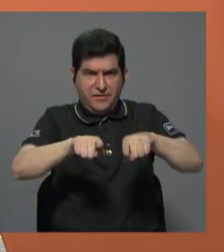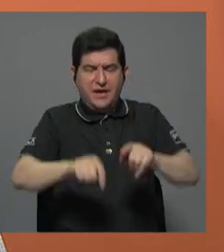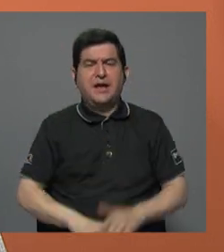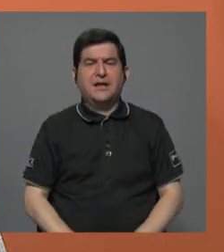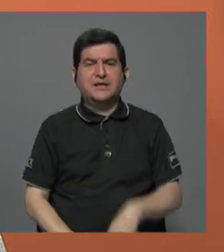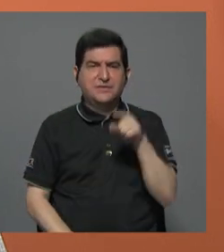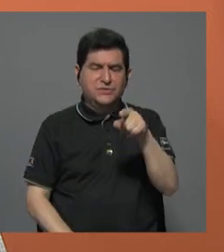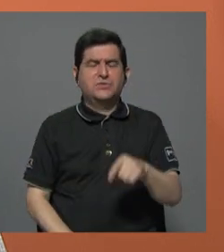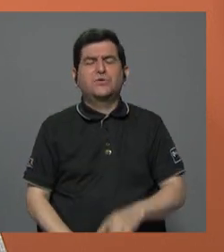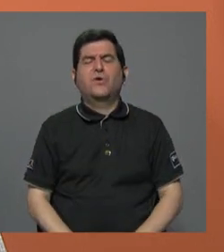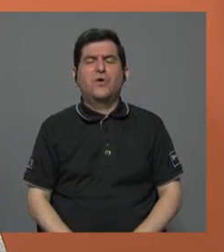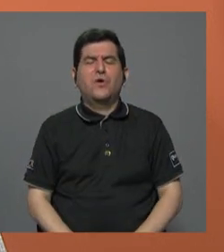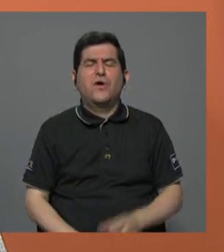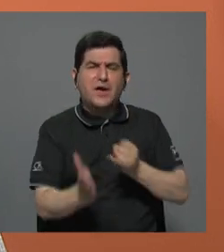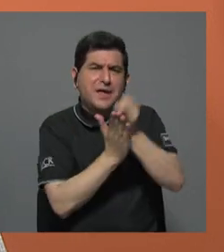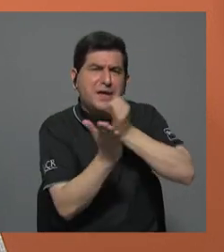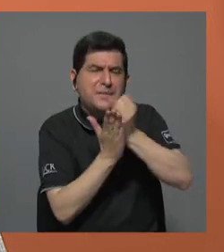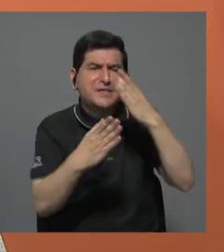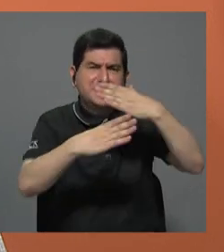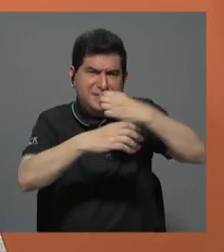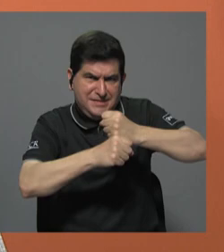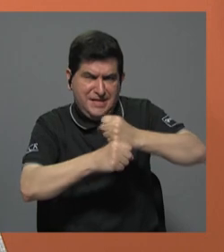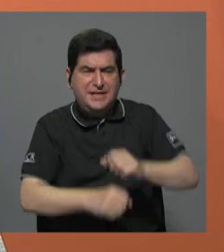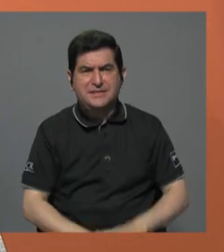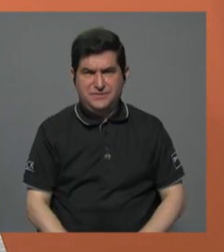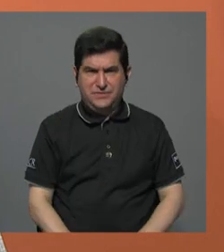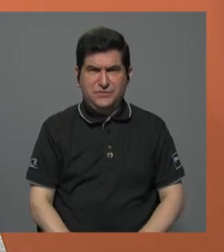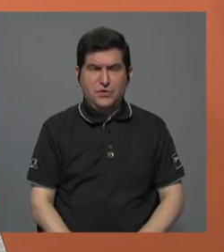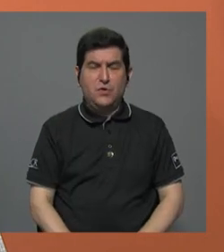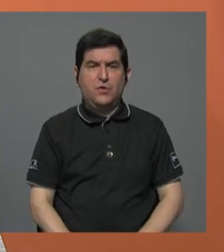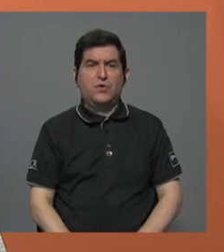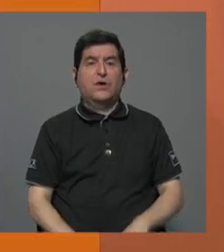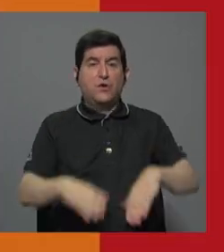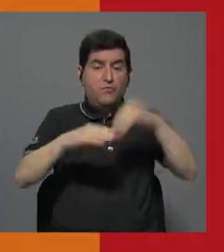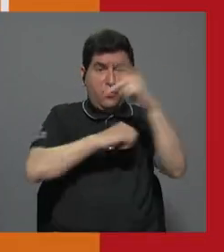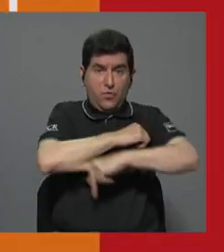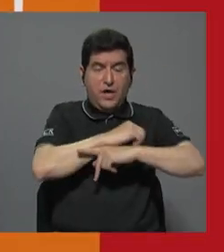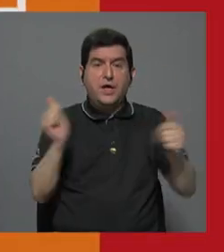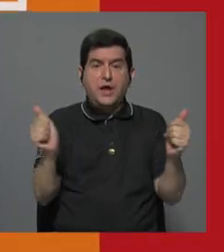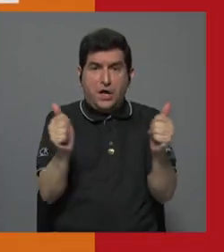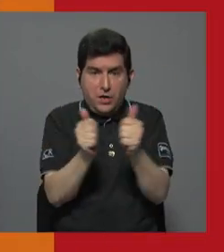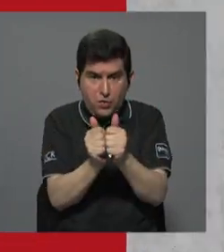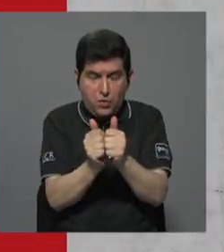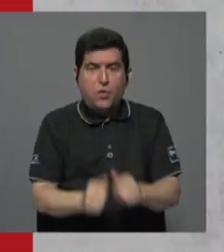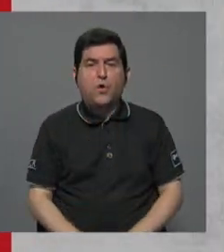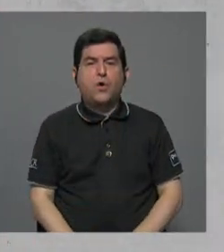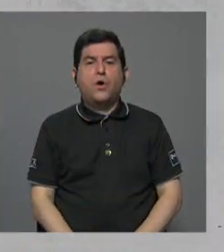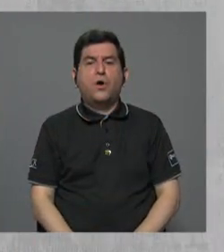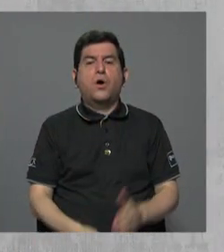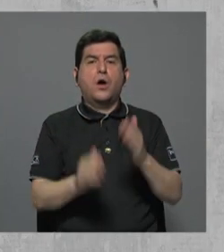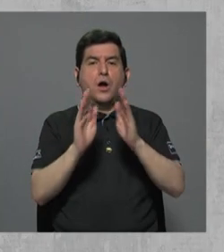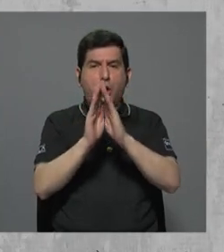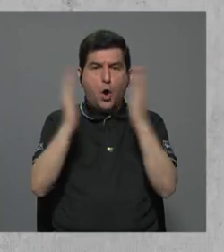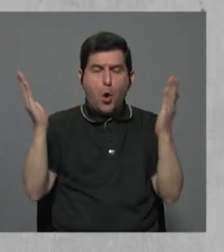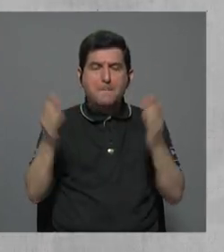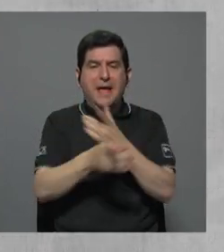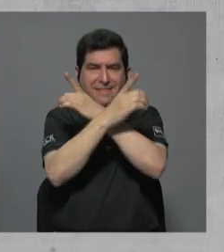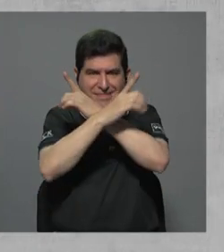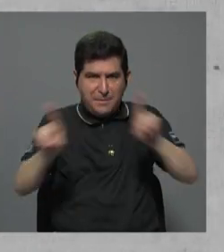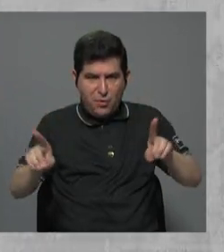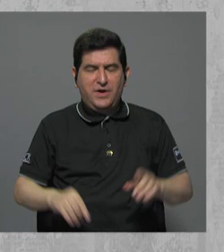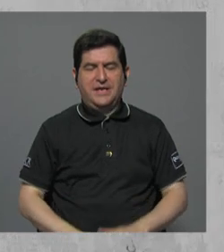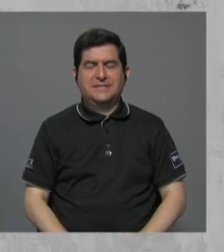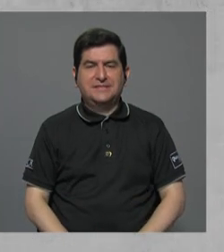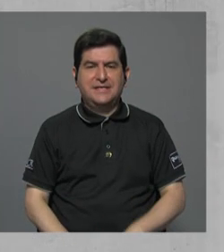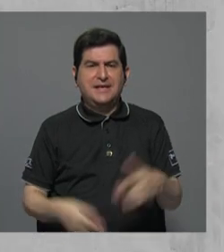interferencia y es una investigación que se realizó es una investigación trasnacional que se realizó en conjunto opendemocracy que es un medio internacional